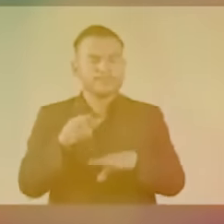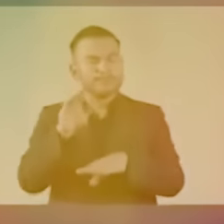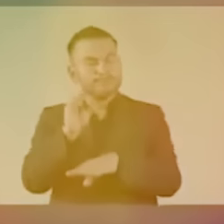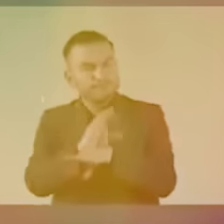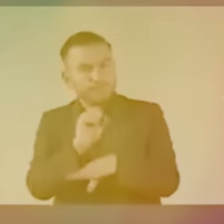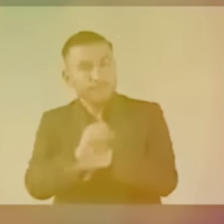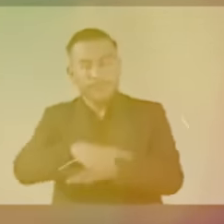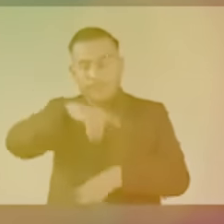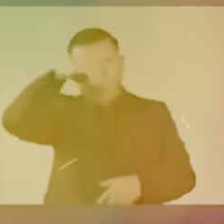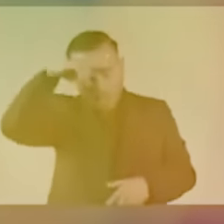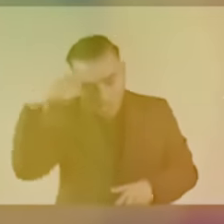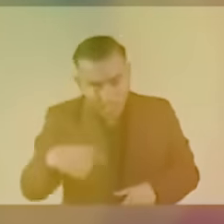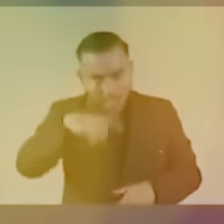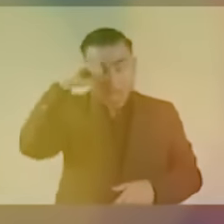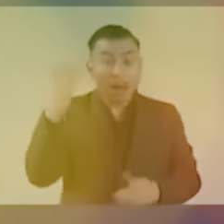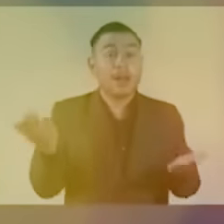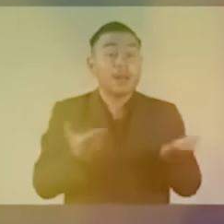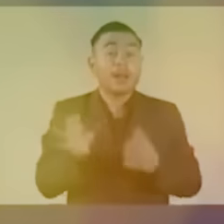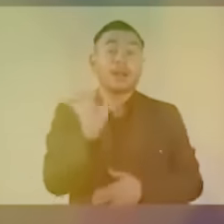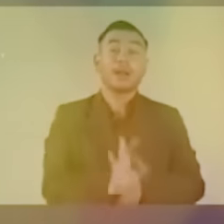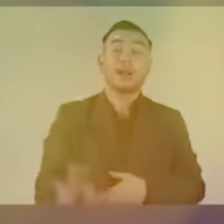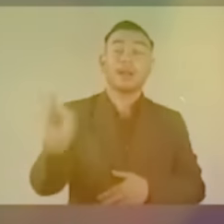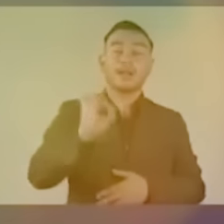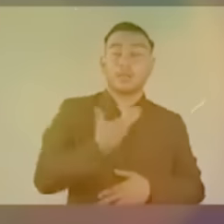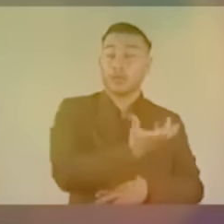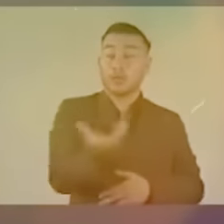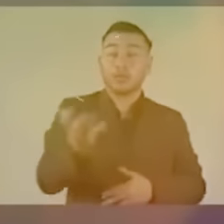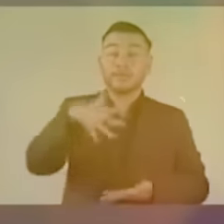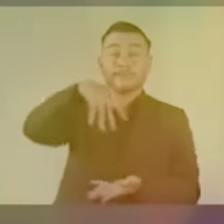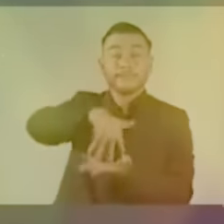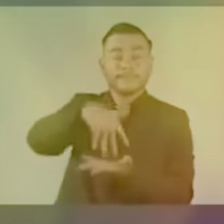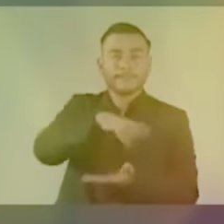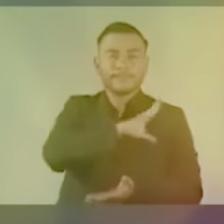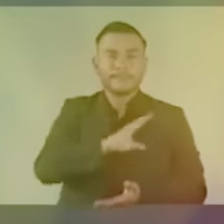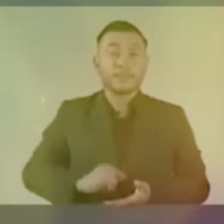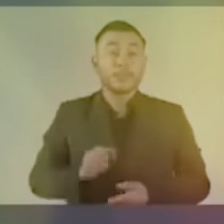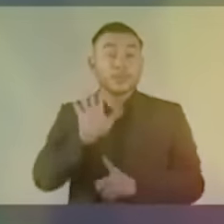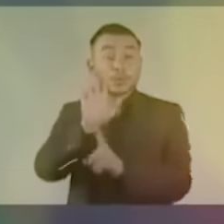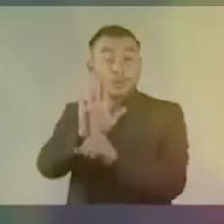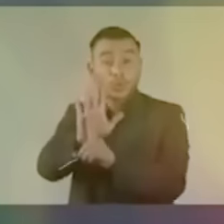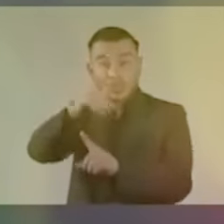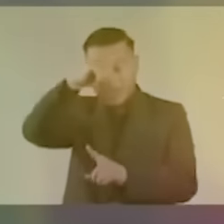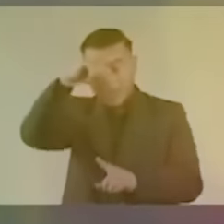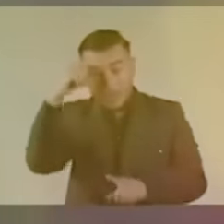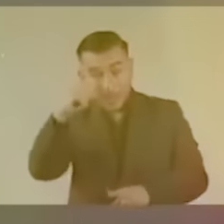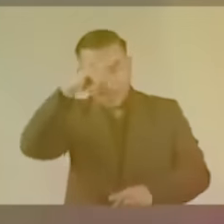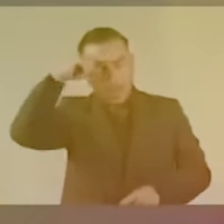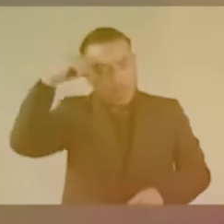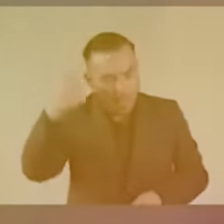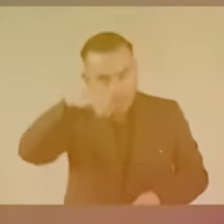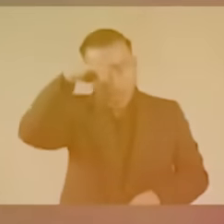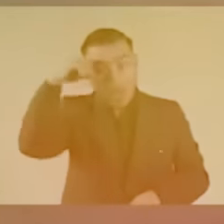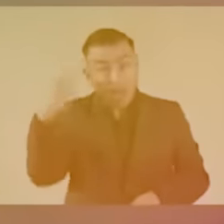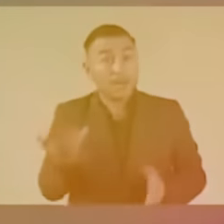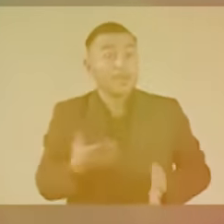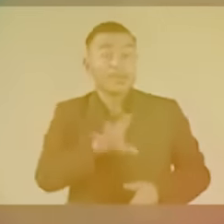tienen que trabajar y hacerlo mejor para el pueblo salvadoreño. Su única tarea será trabajar incansablemente para